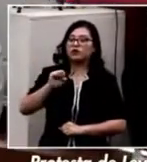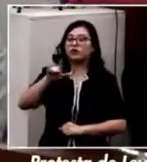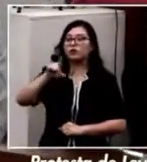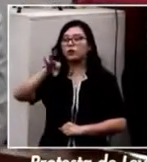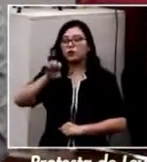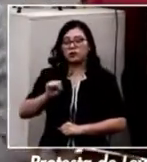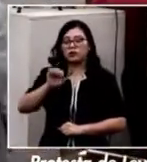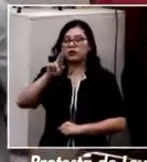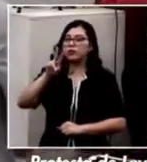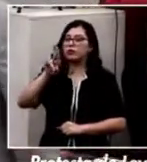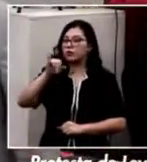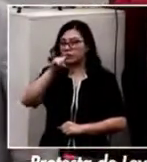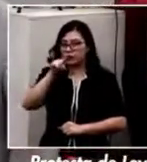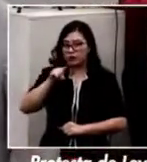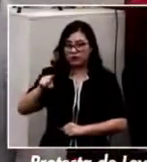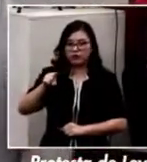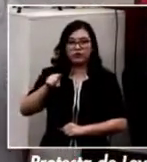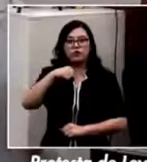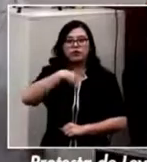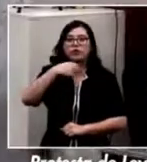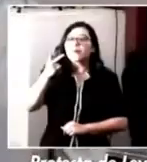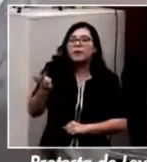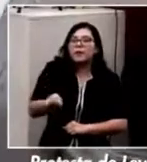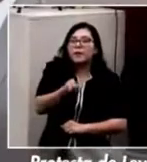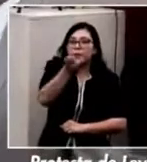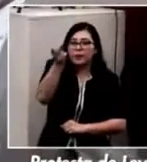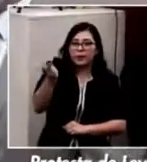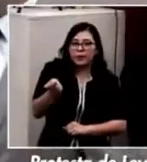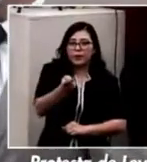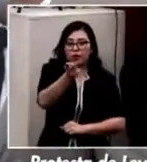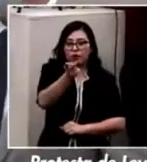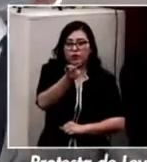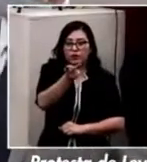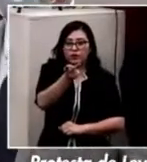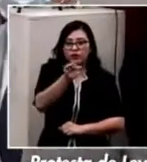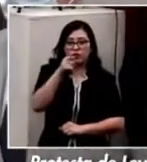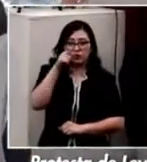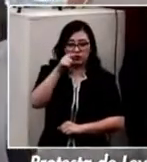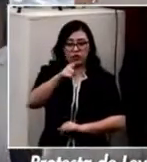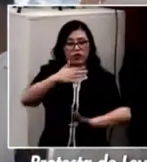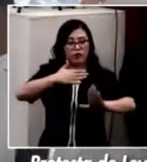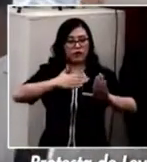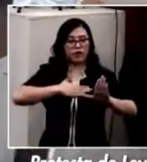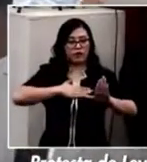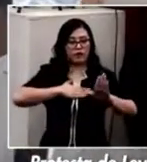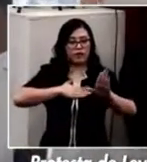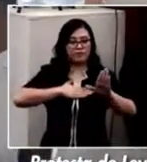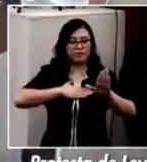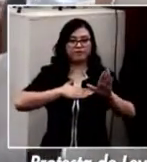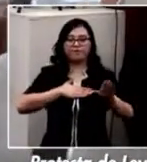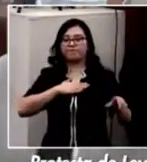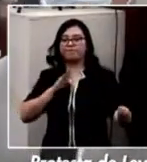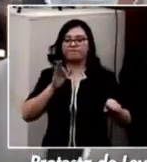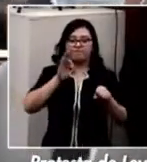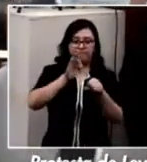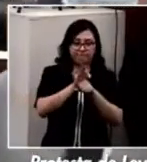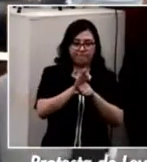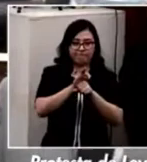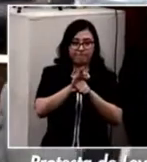amigos por donde pasa, y pues esperemos que no se haya sacado la rifa del tigre, señor fiscal. Esperemos que no sea